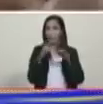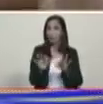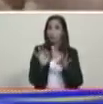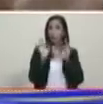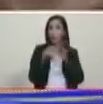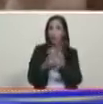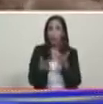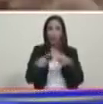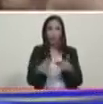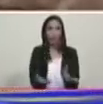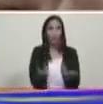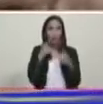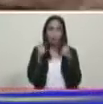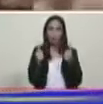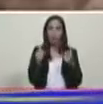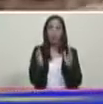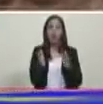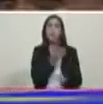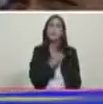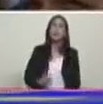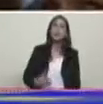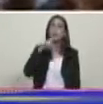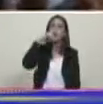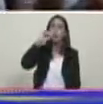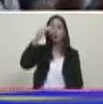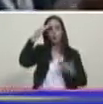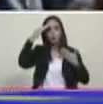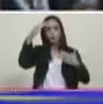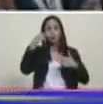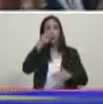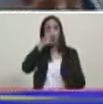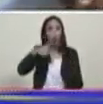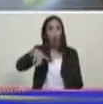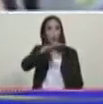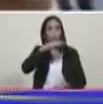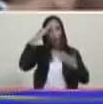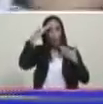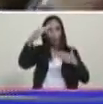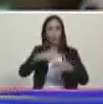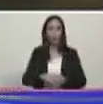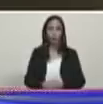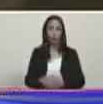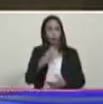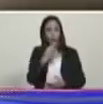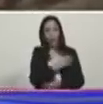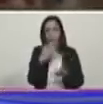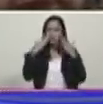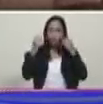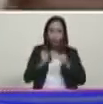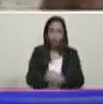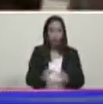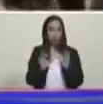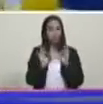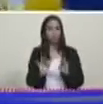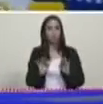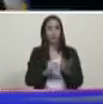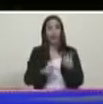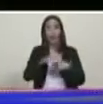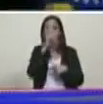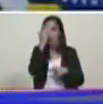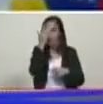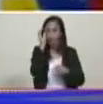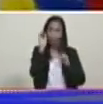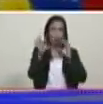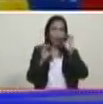Estado. Así que, presidente, reciba el saludo de su pueblo y tenga la plena seguridad que estos carnavales